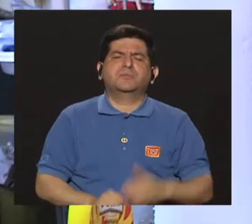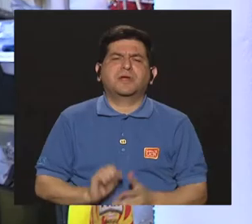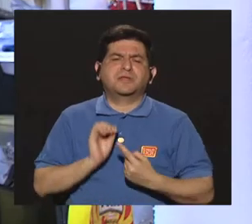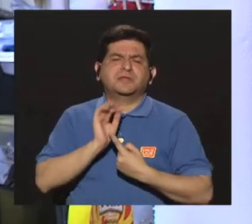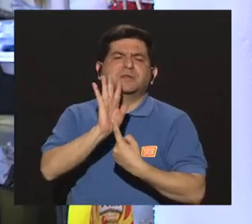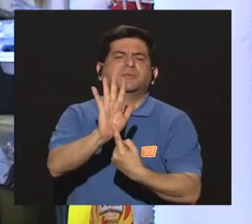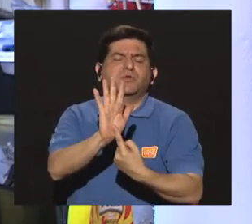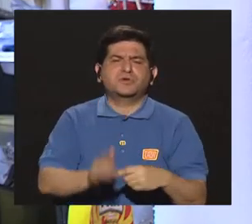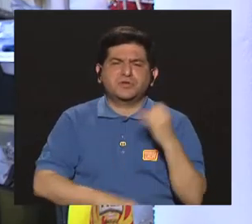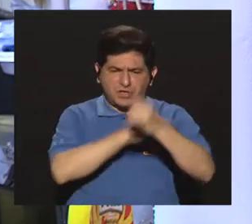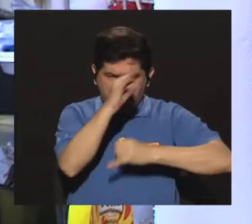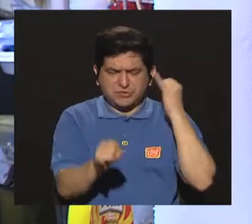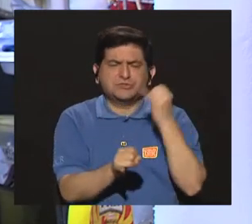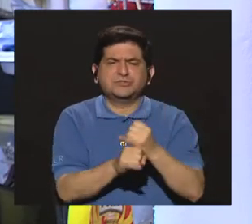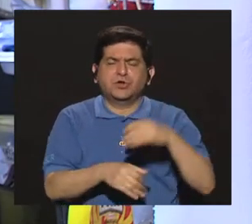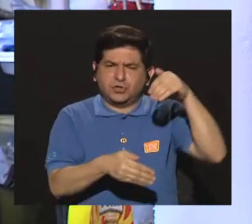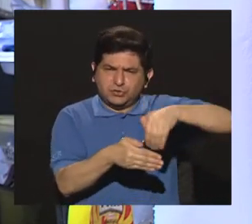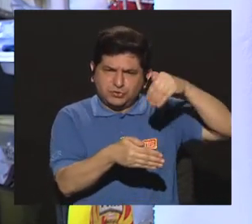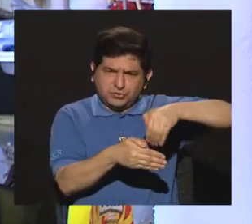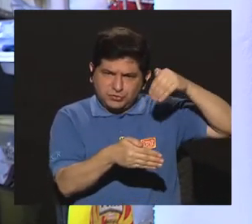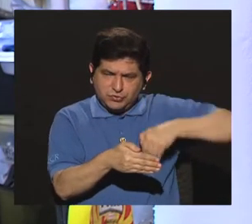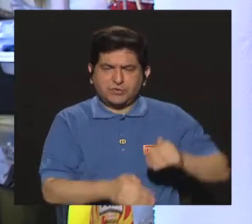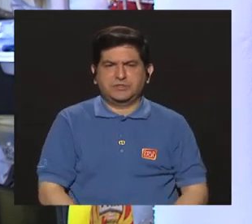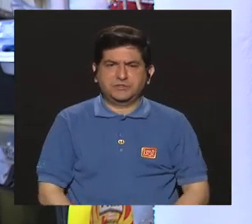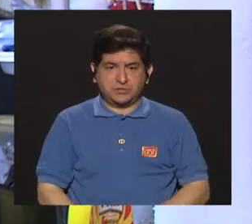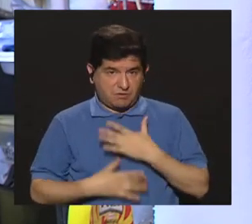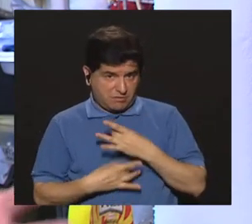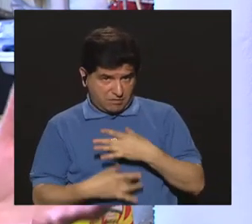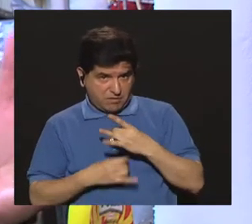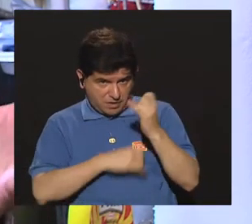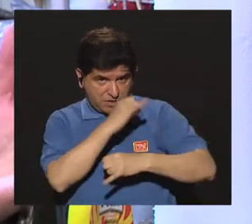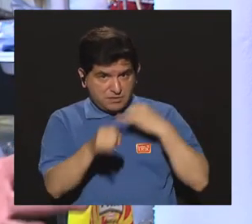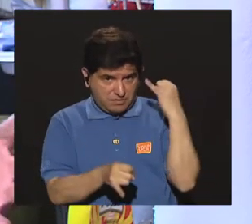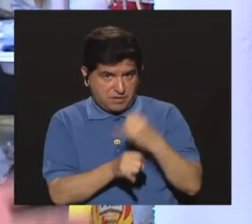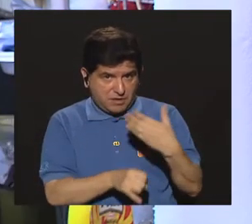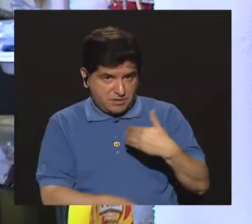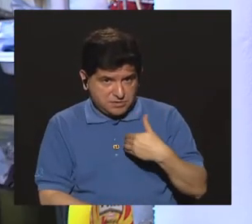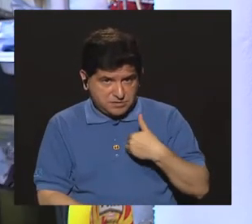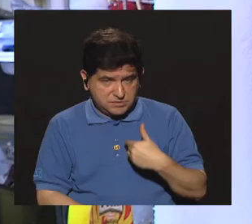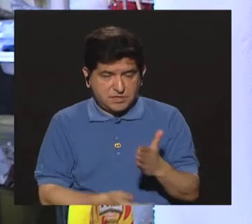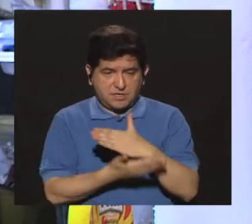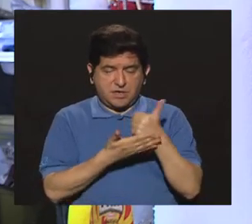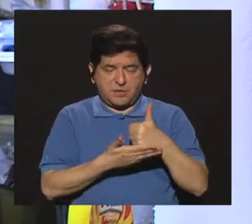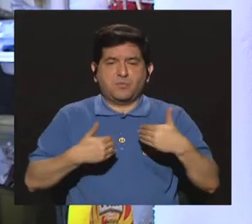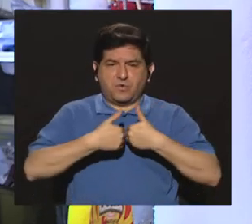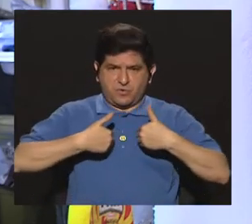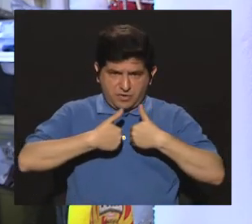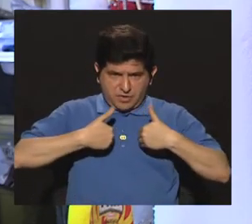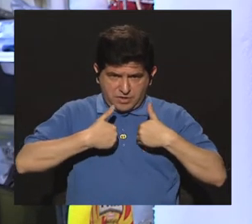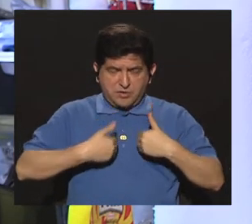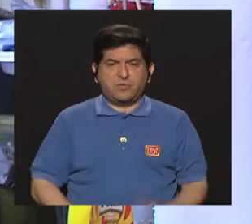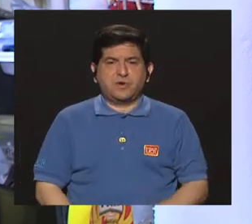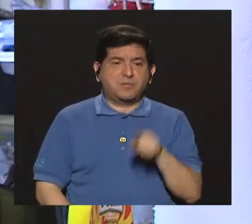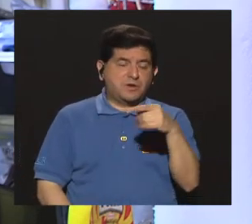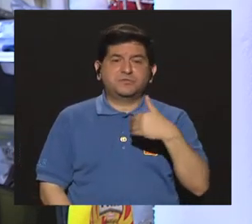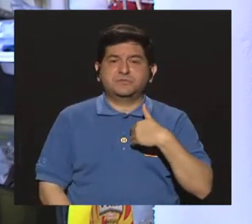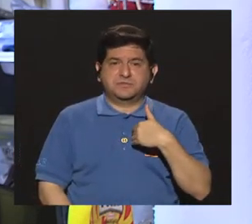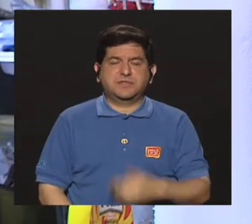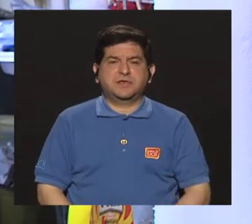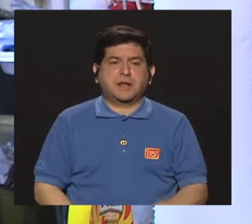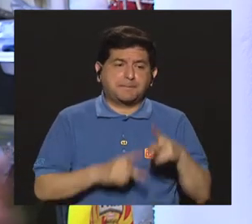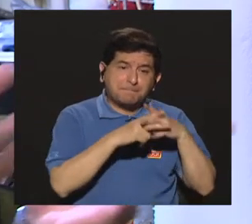de la proyección internacional de esta de esta colección ahí hay mucho interés internacionalmente por algunos ejemplares de los que ustedes